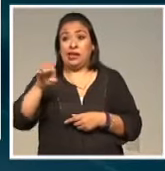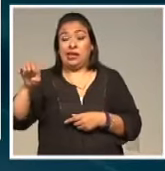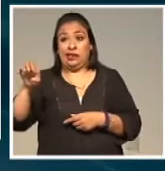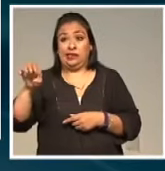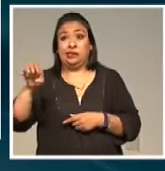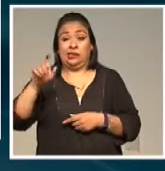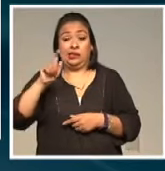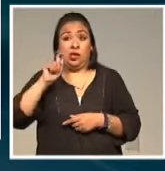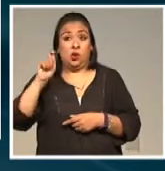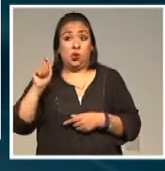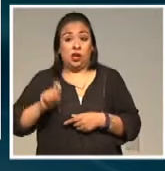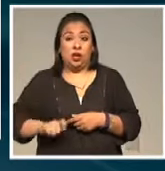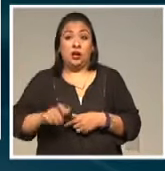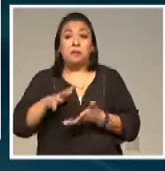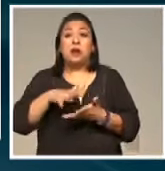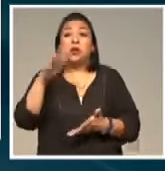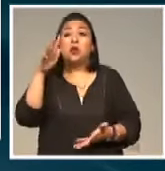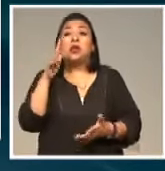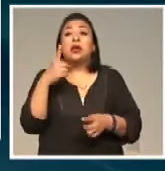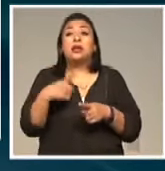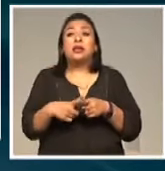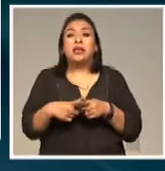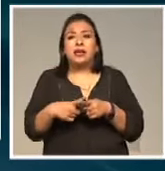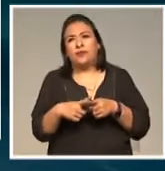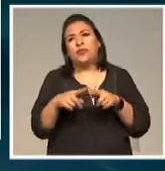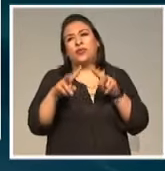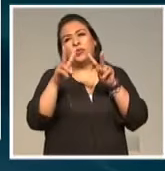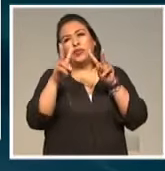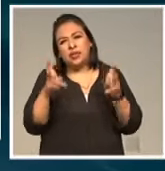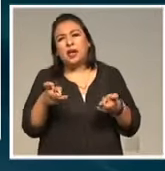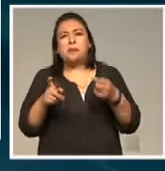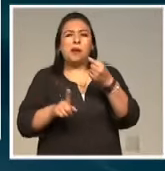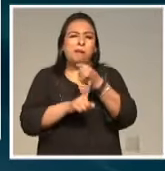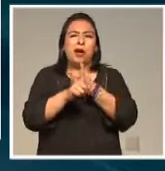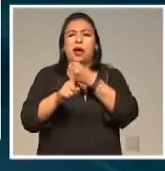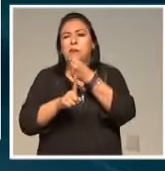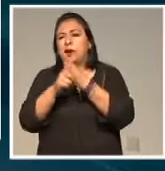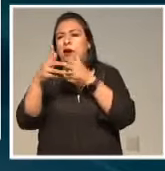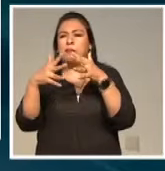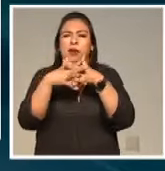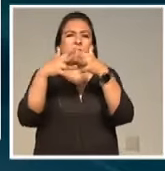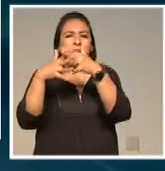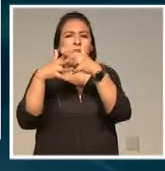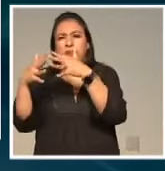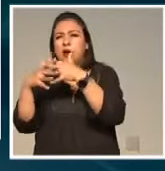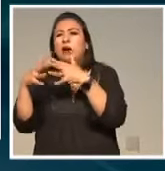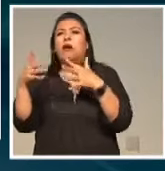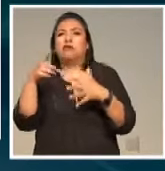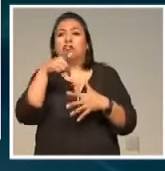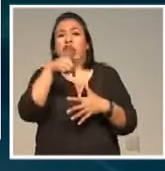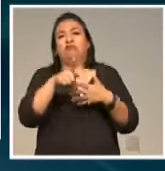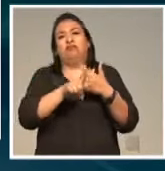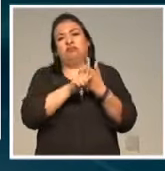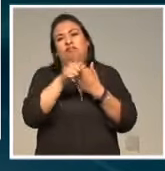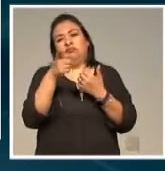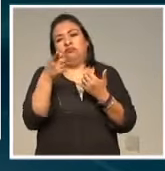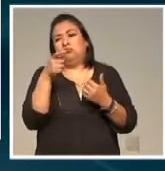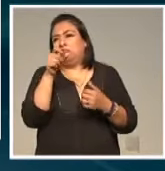país, sobre todos los temas de conflictos creados por esta guerra